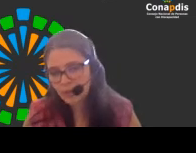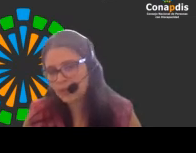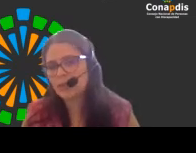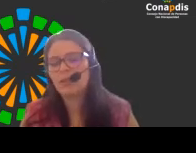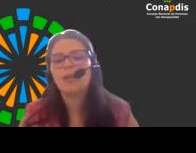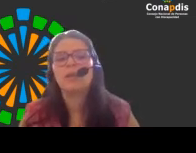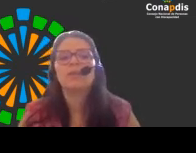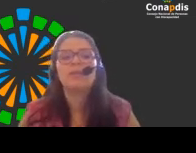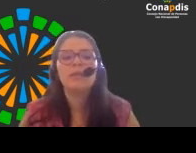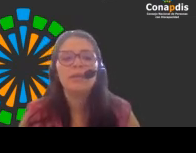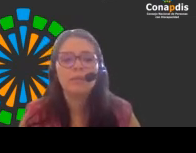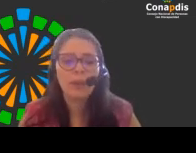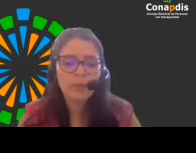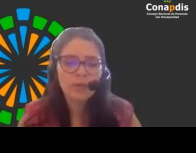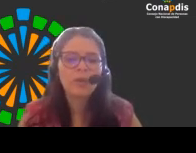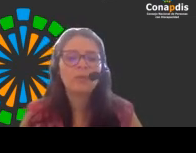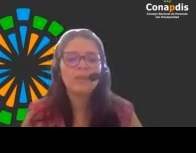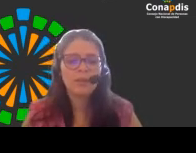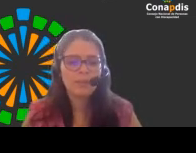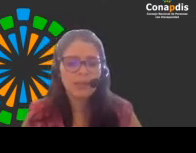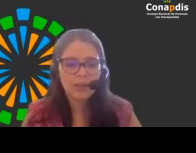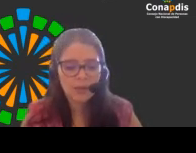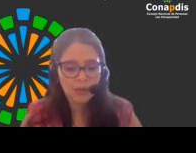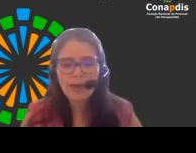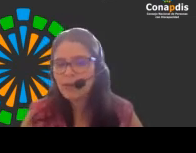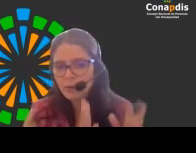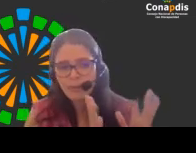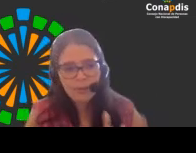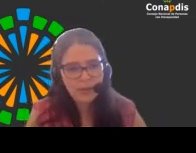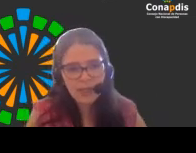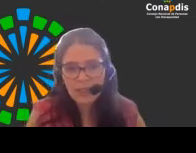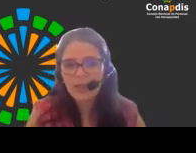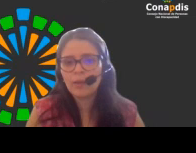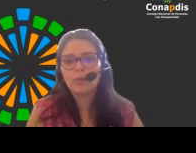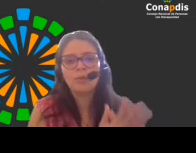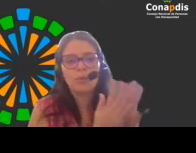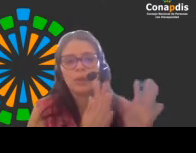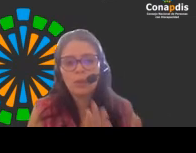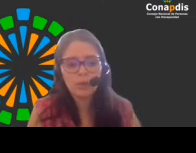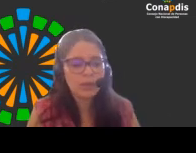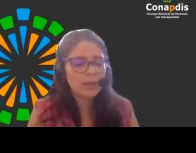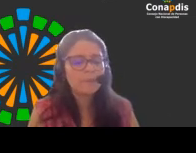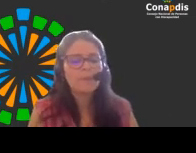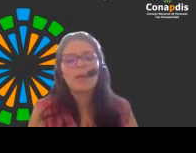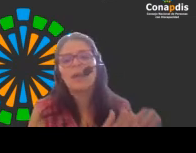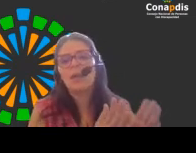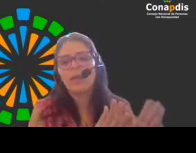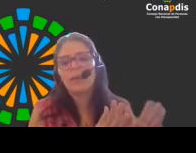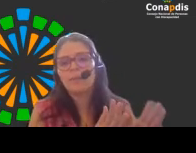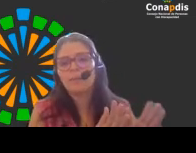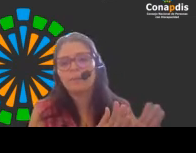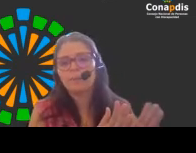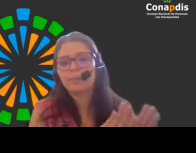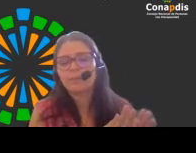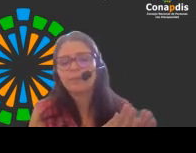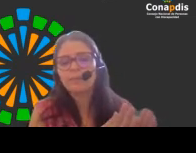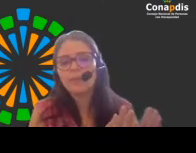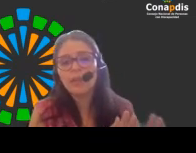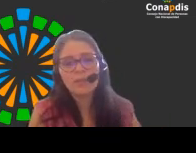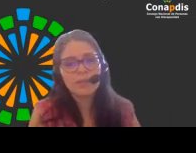sumamente importante Si una persona con discapacidad visual su perro entrena todo en orden